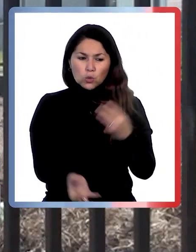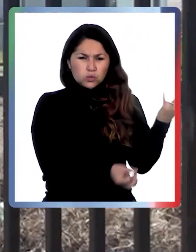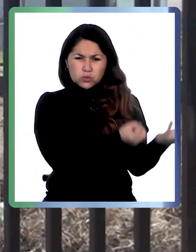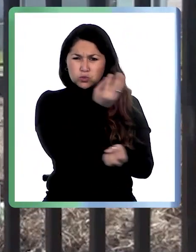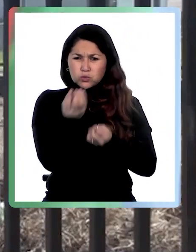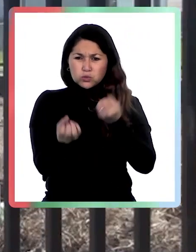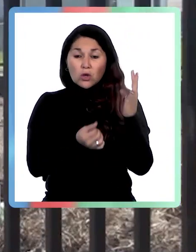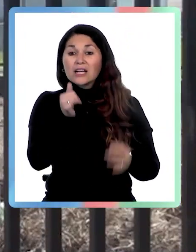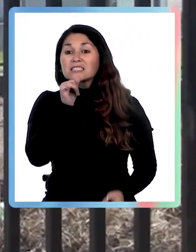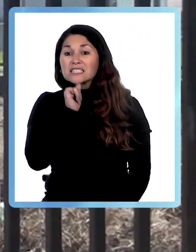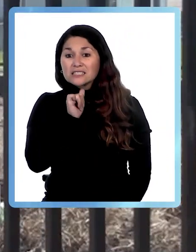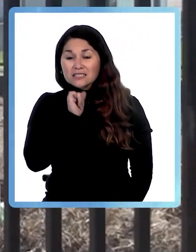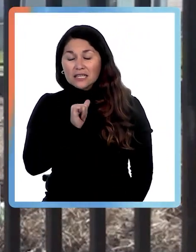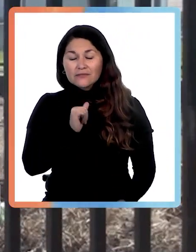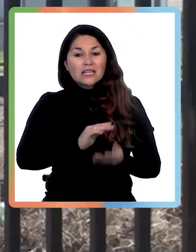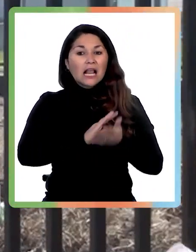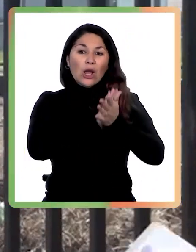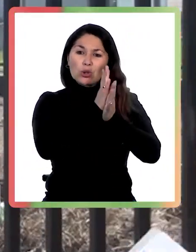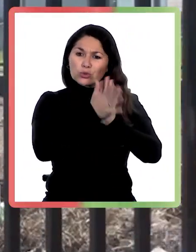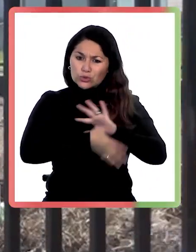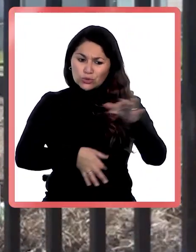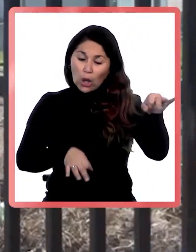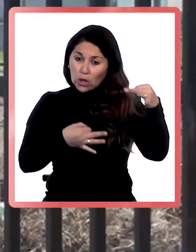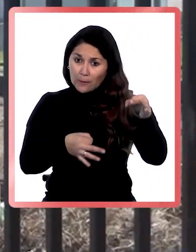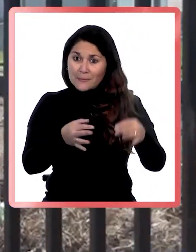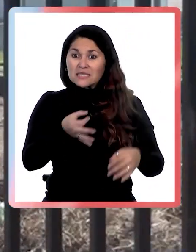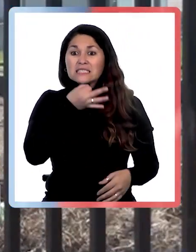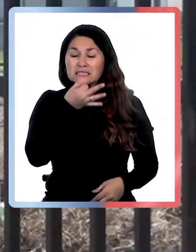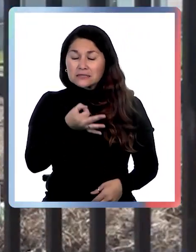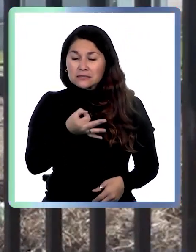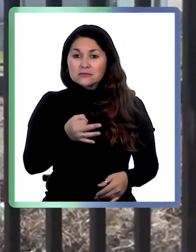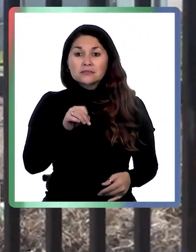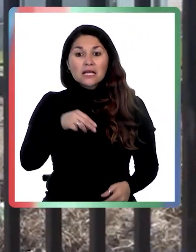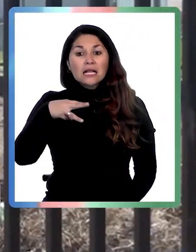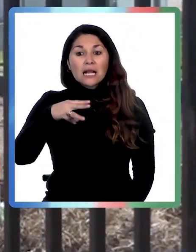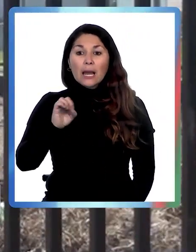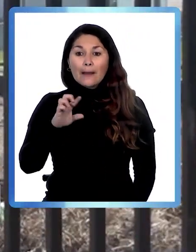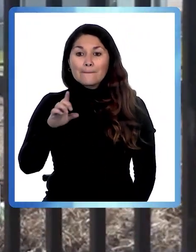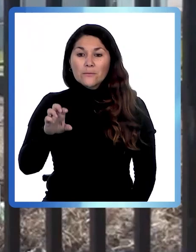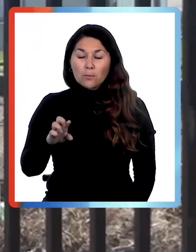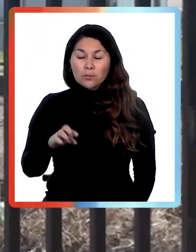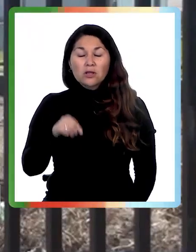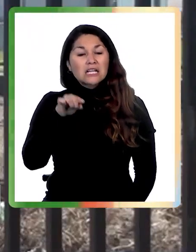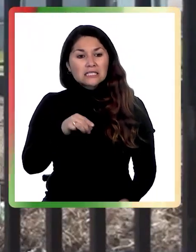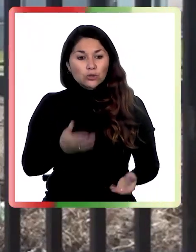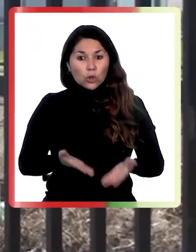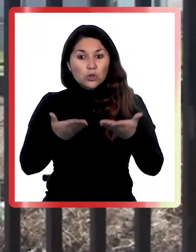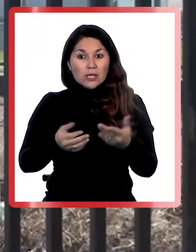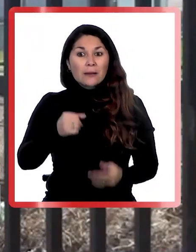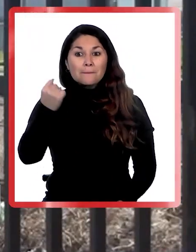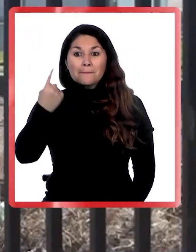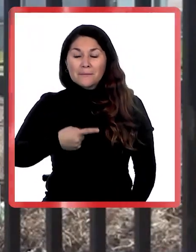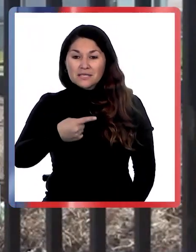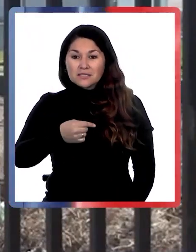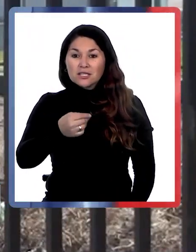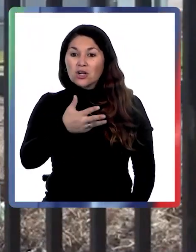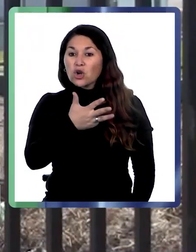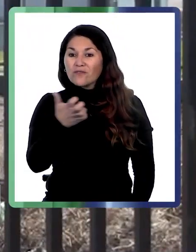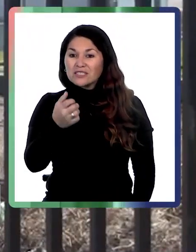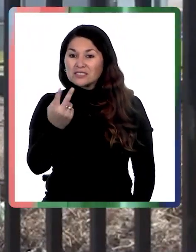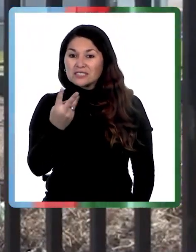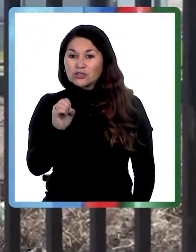incendi que faltan en unos sectores si toda la documentación y la justificación para que el Mob entregue 1920 millones para esta